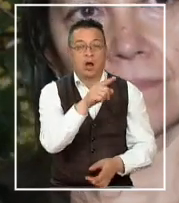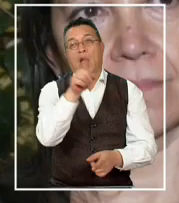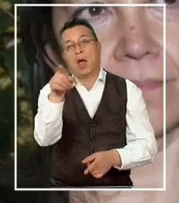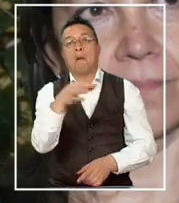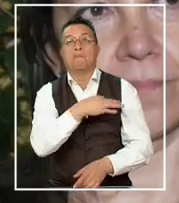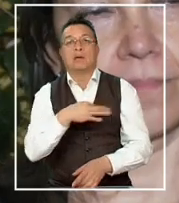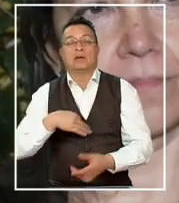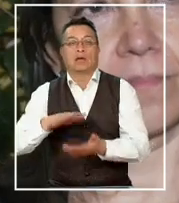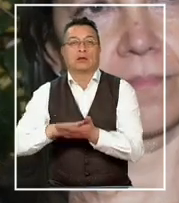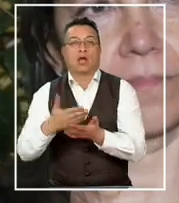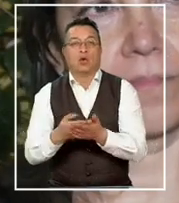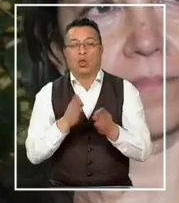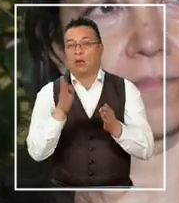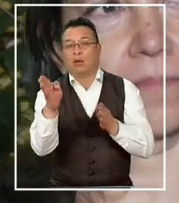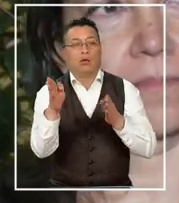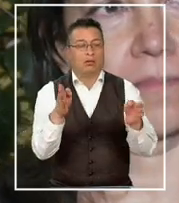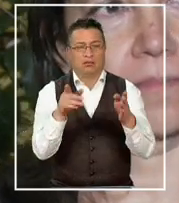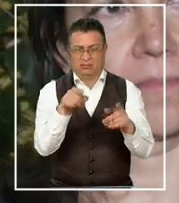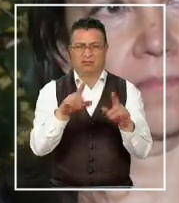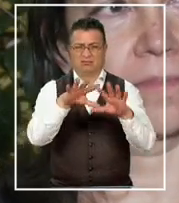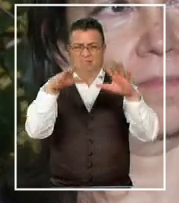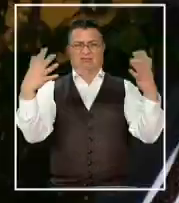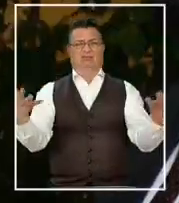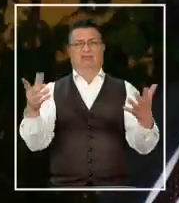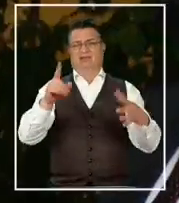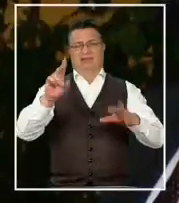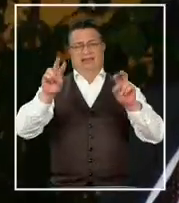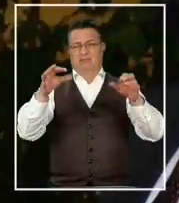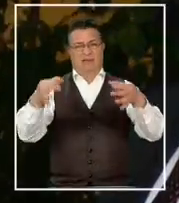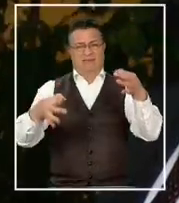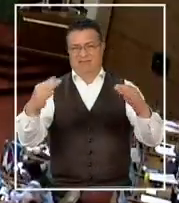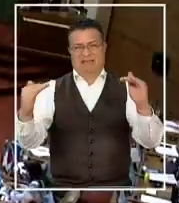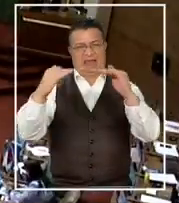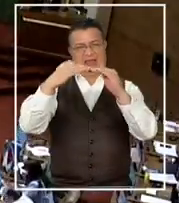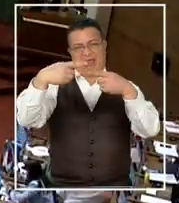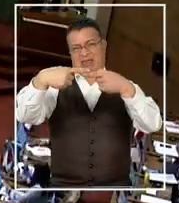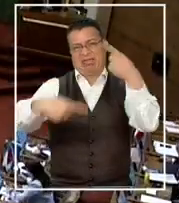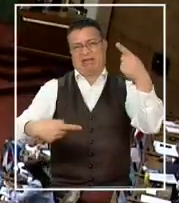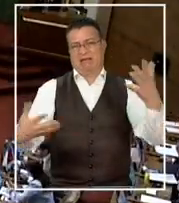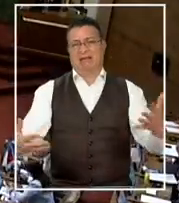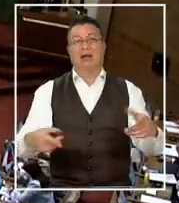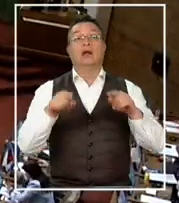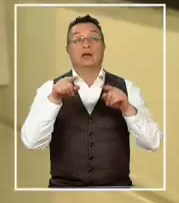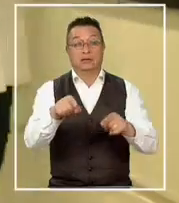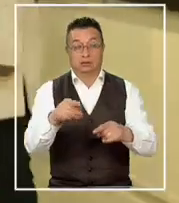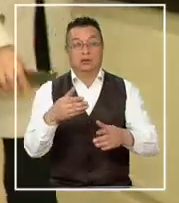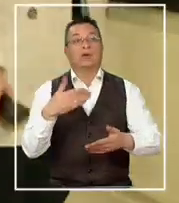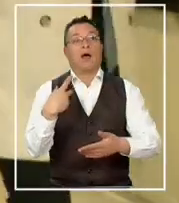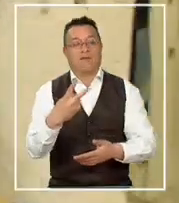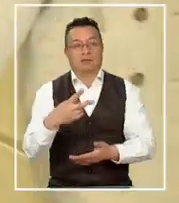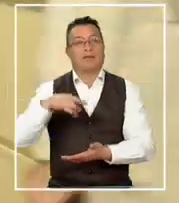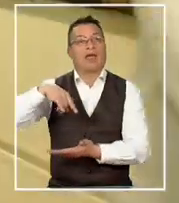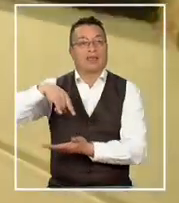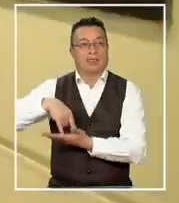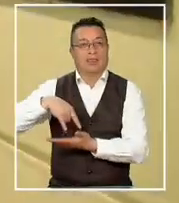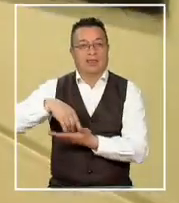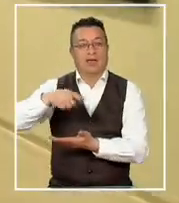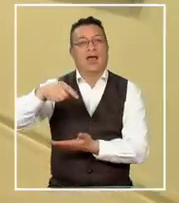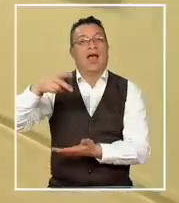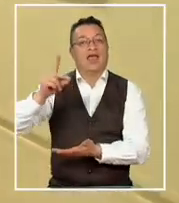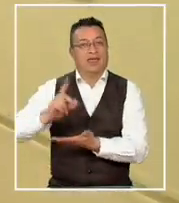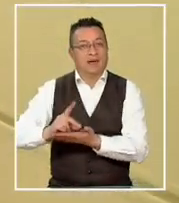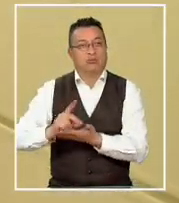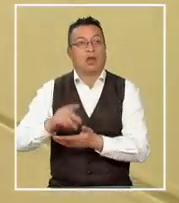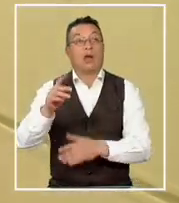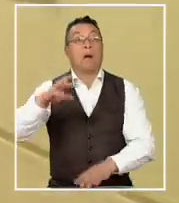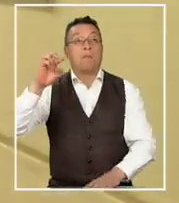ministra Aguilera, lo que carece de todo sentido jurídico. Medida que será oficializada esta semana en la Cámara de Diputados, lugar hasta donde llegaron